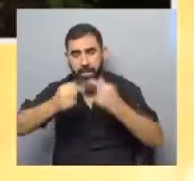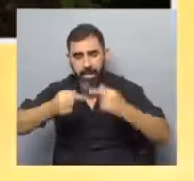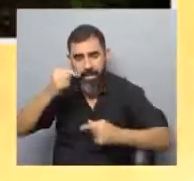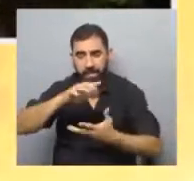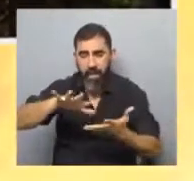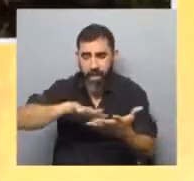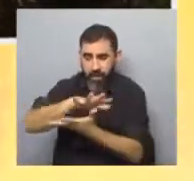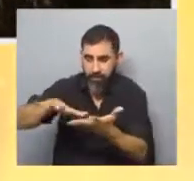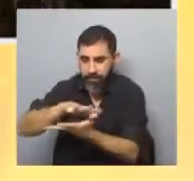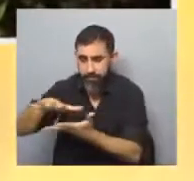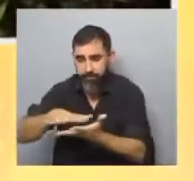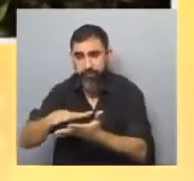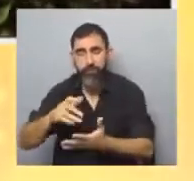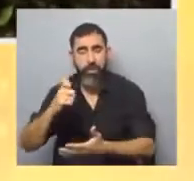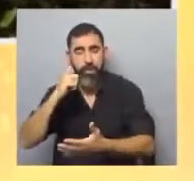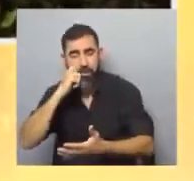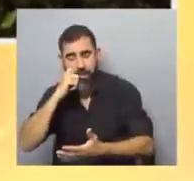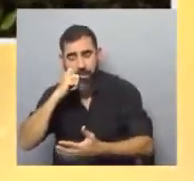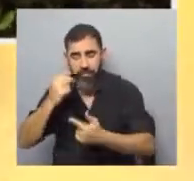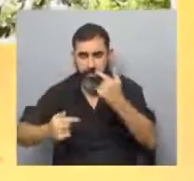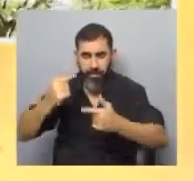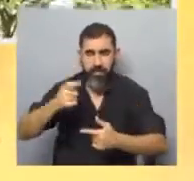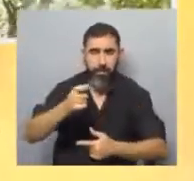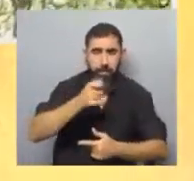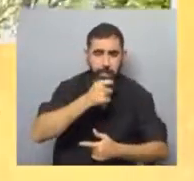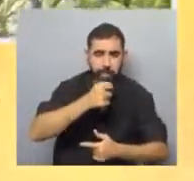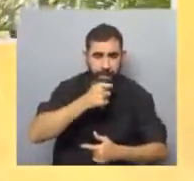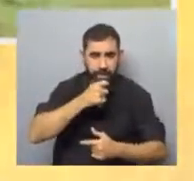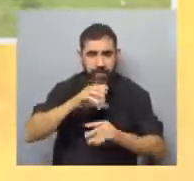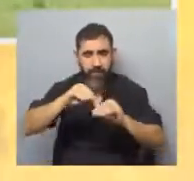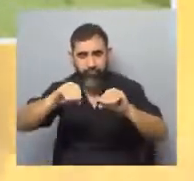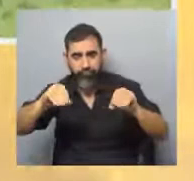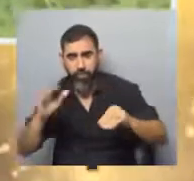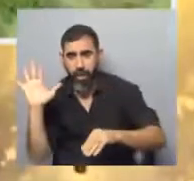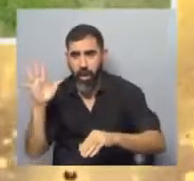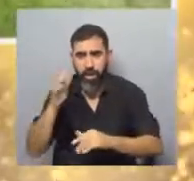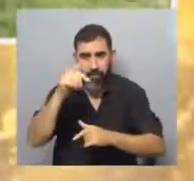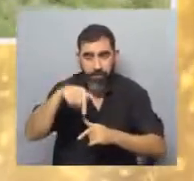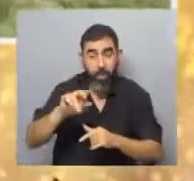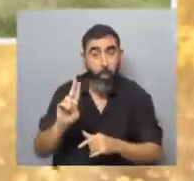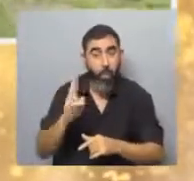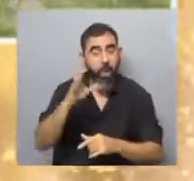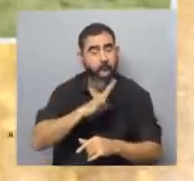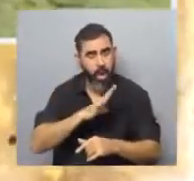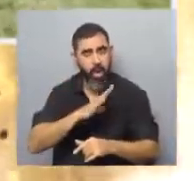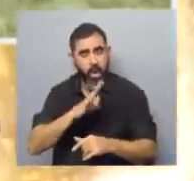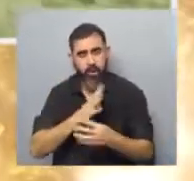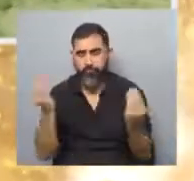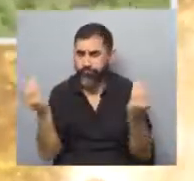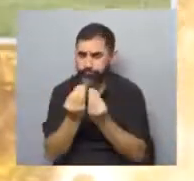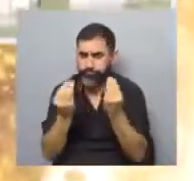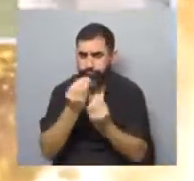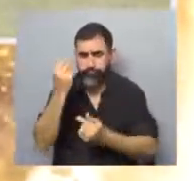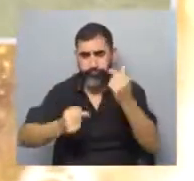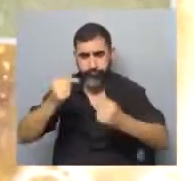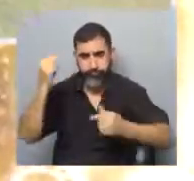ambientes geológicos, edades, ambientes geotectónicos, y Uruguay tiene muchísima de esa variedad.